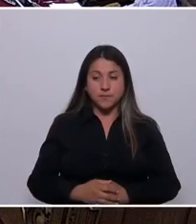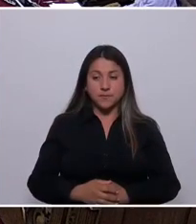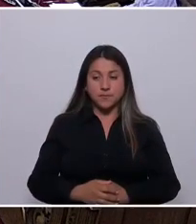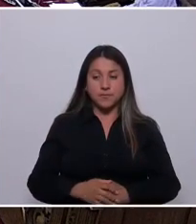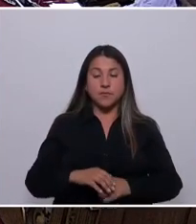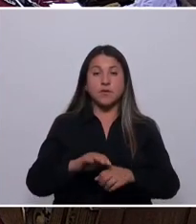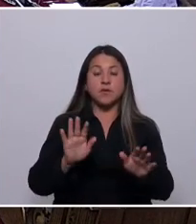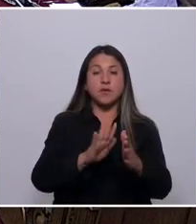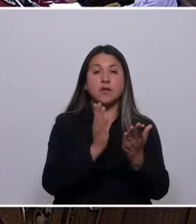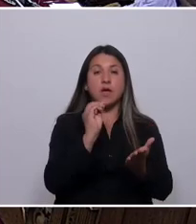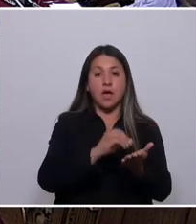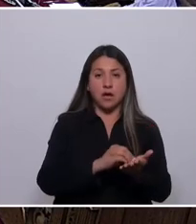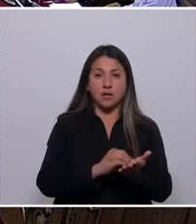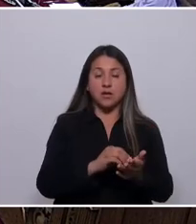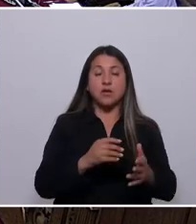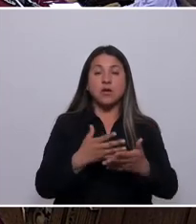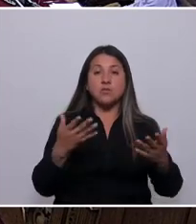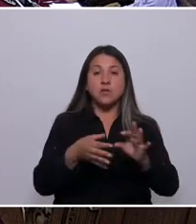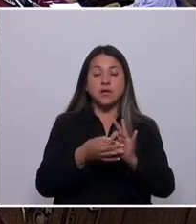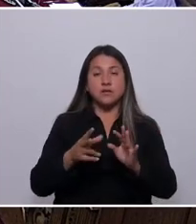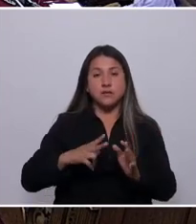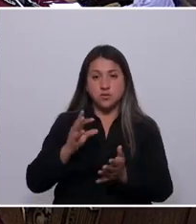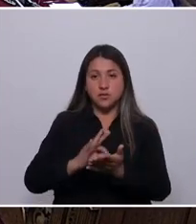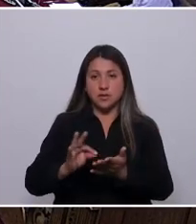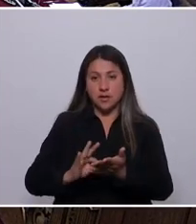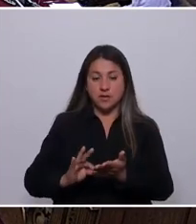acta. Muchas gracias, señor secretario.